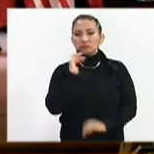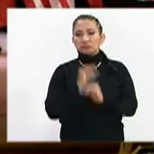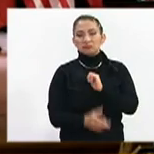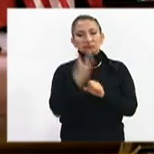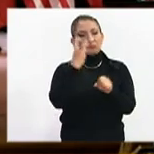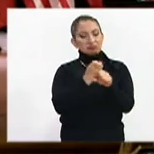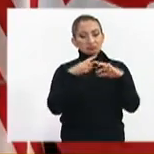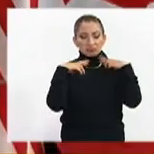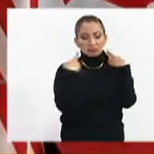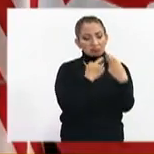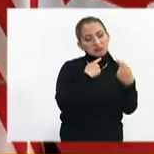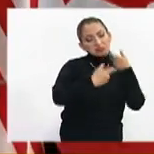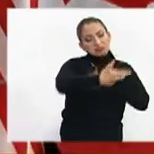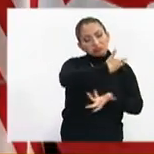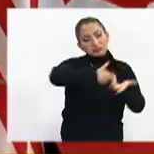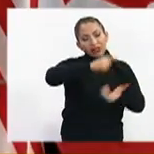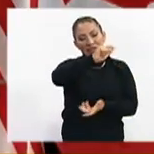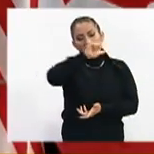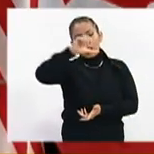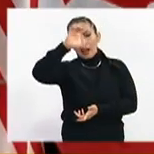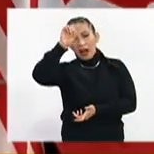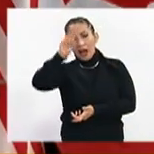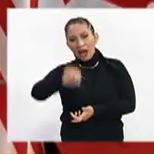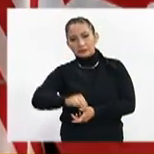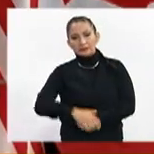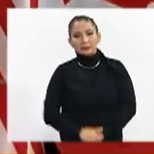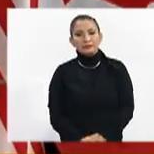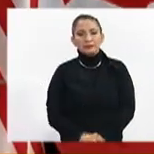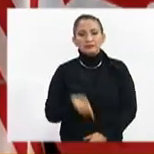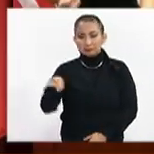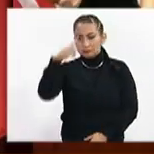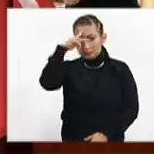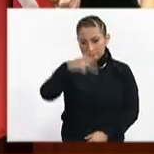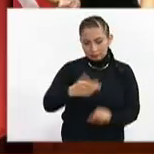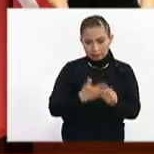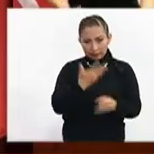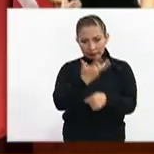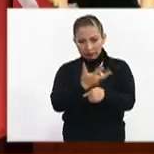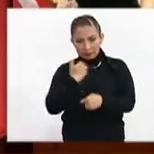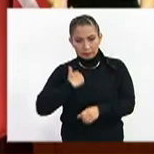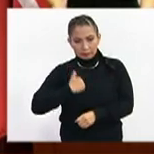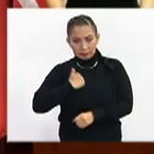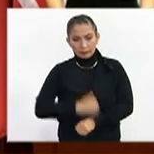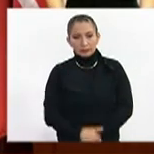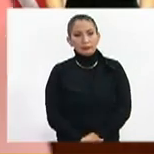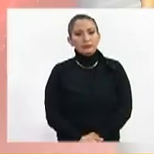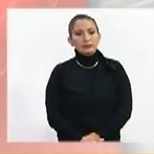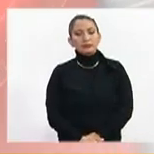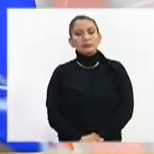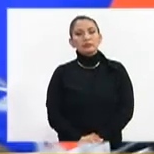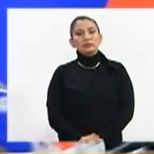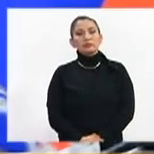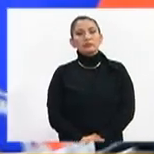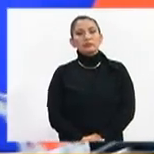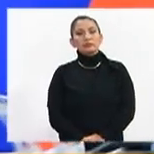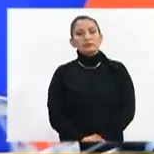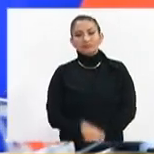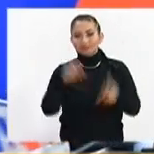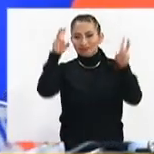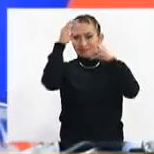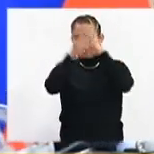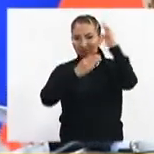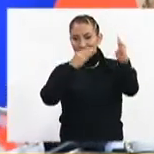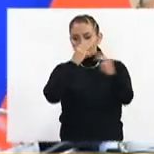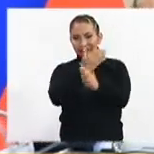Concluyó la tercera ronda de renegociación del Tratado de Libre Comercio de América del Norte entre México, Estados Unidos y Canadá. En el